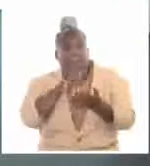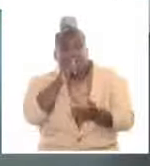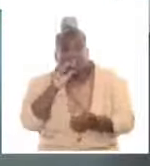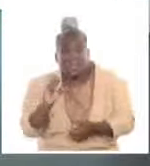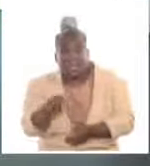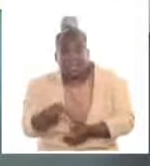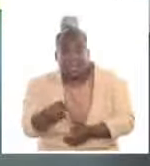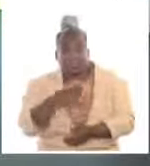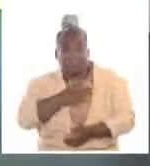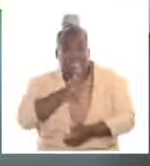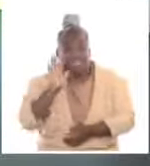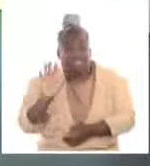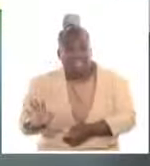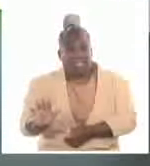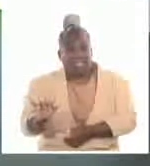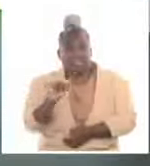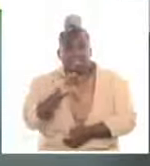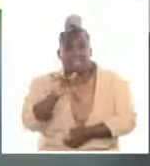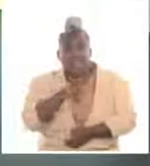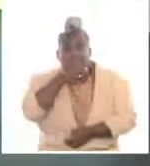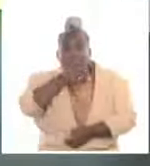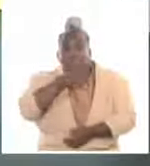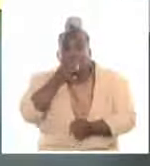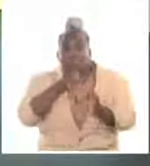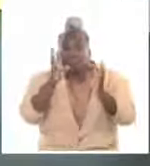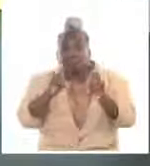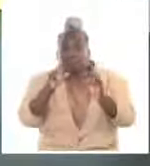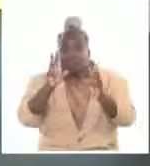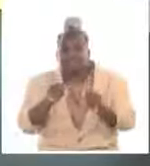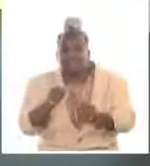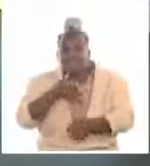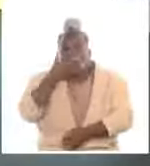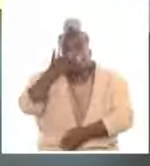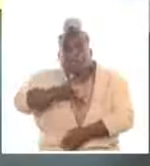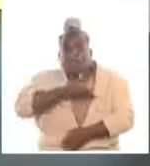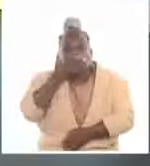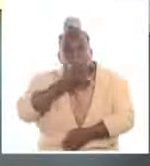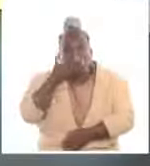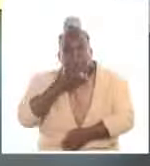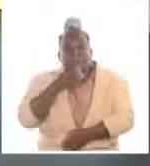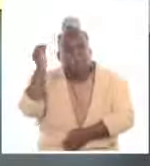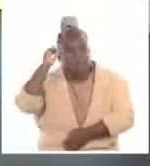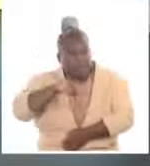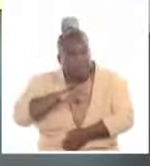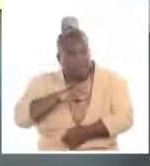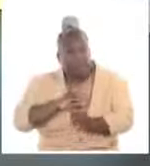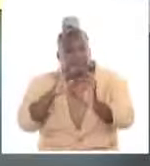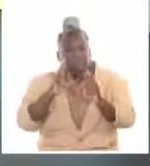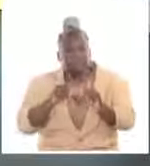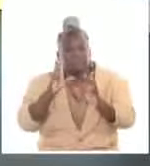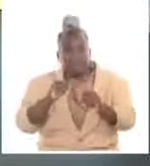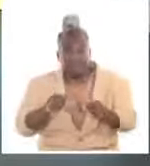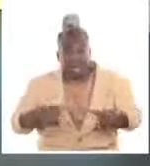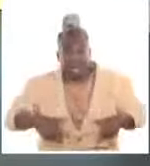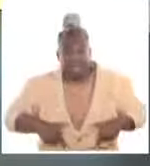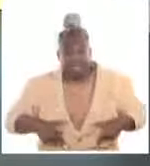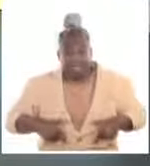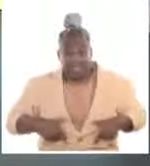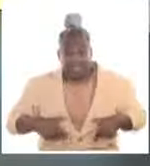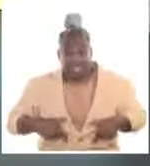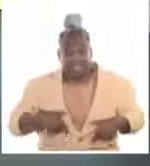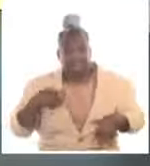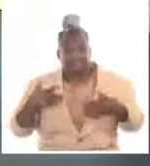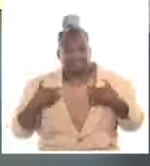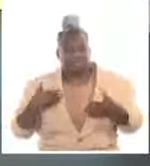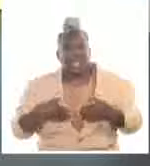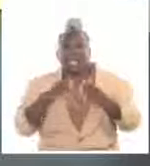como predecían los sondeos de intención de voto. En su discurso, tras conocerse estos resultados, el candidato celebró los pronósticos de las encuestas a